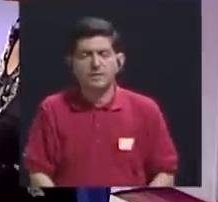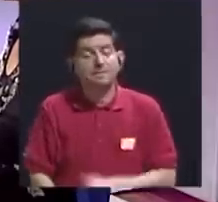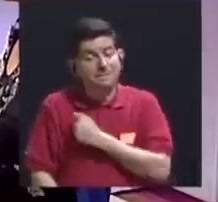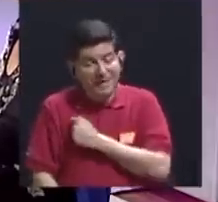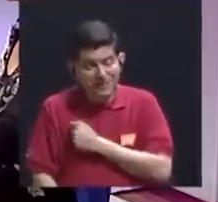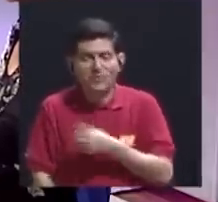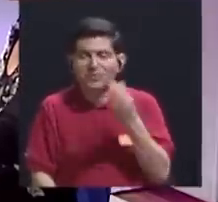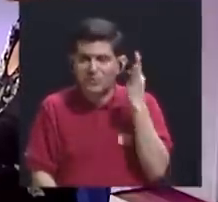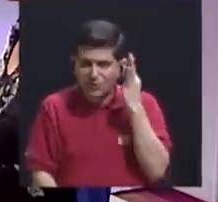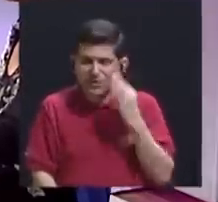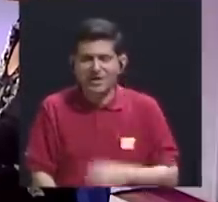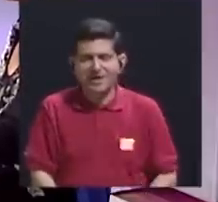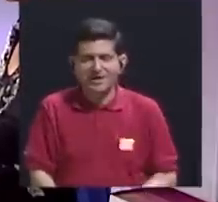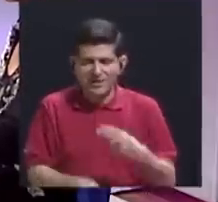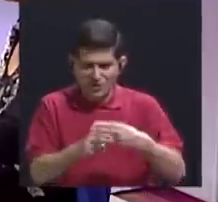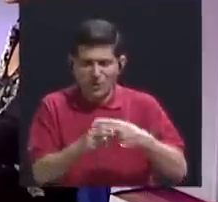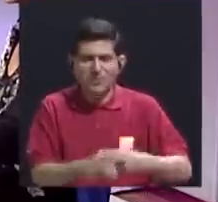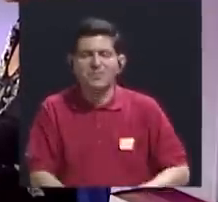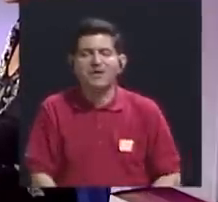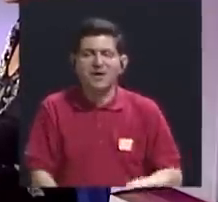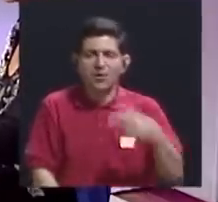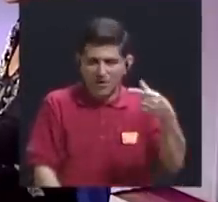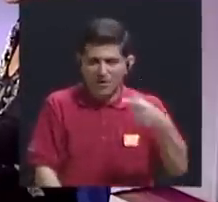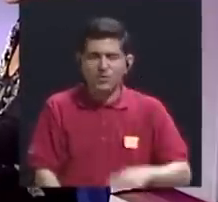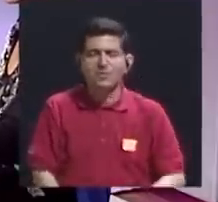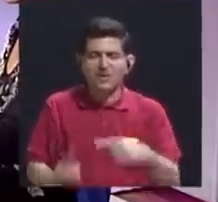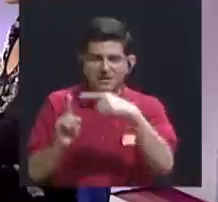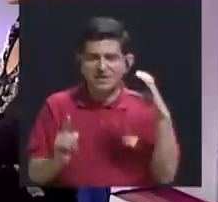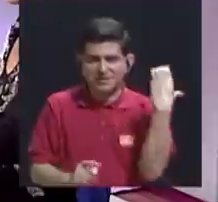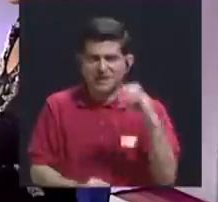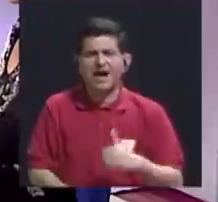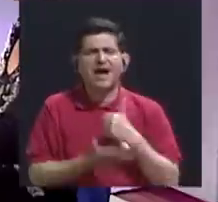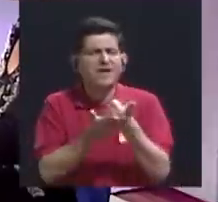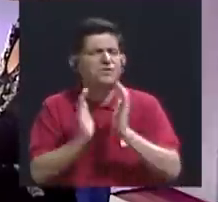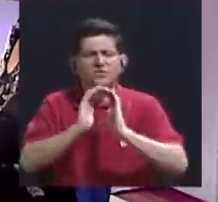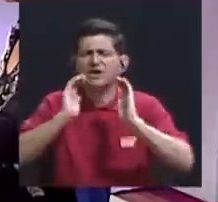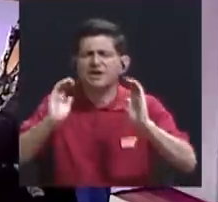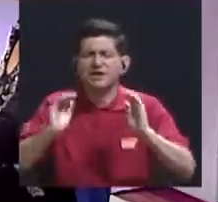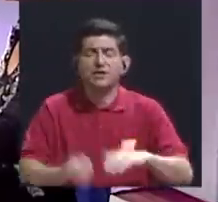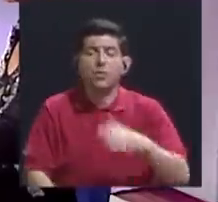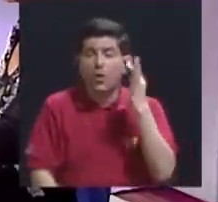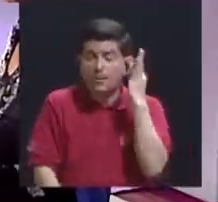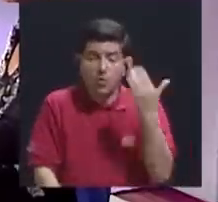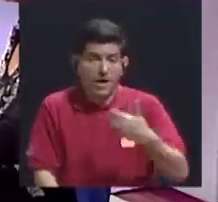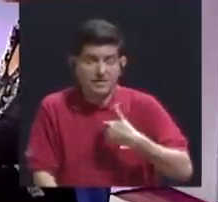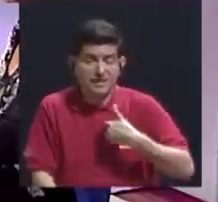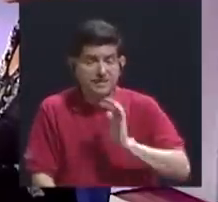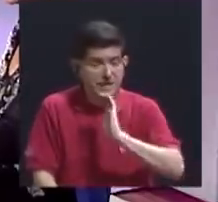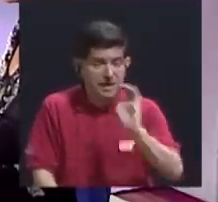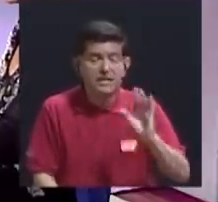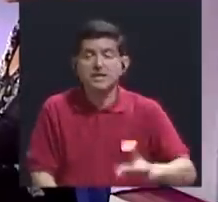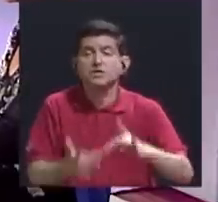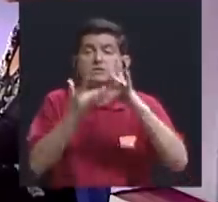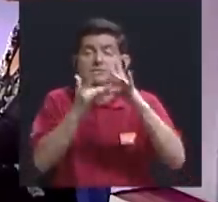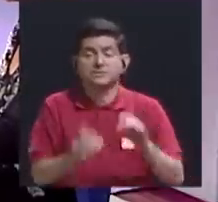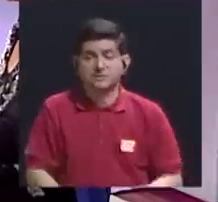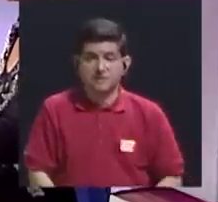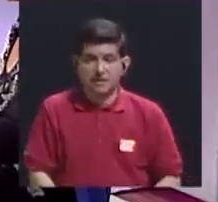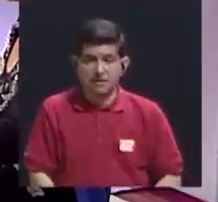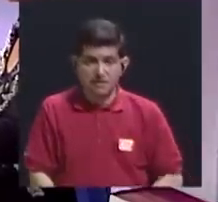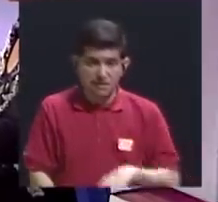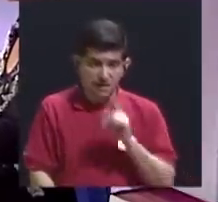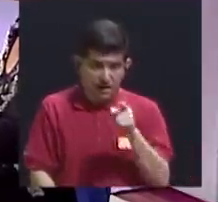guadalupe nos está llamando de cartago como les puedo ayudar a las niñas que no a las mujeres que tienen niños especiales ya que se